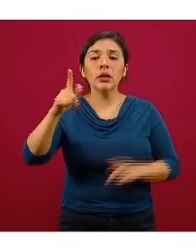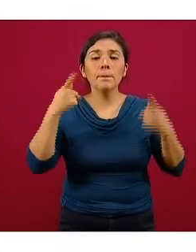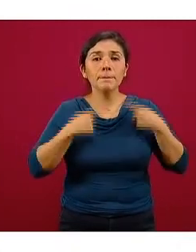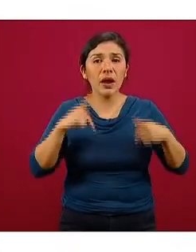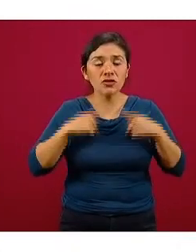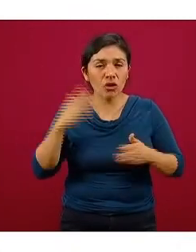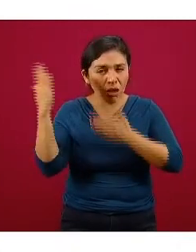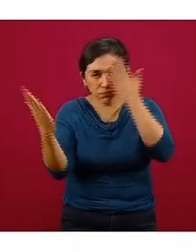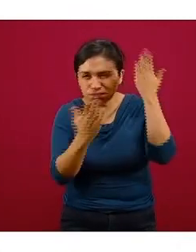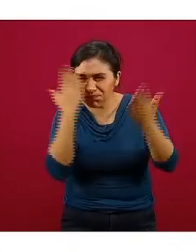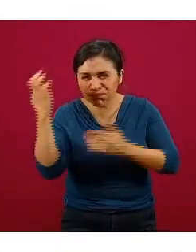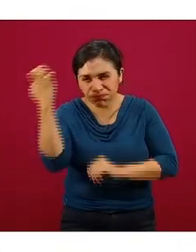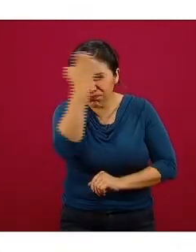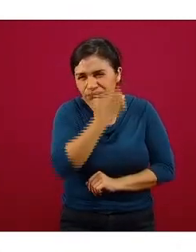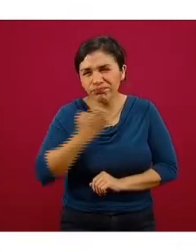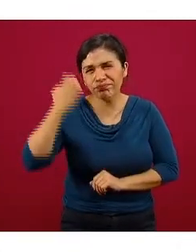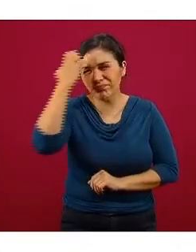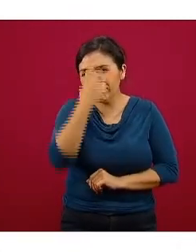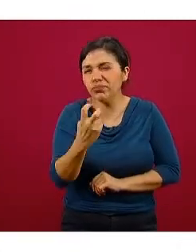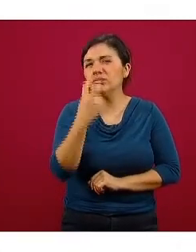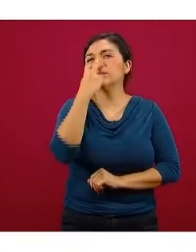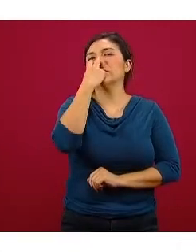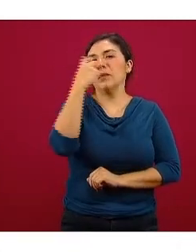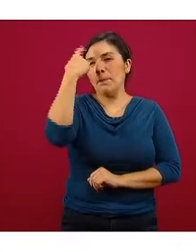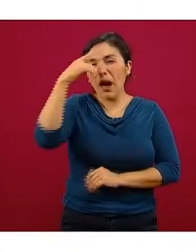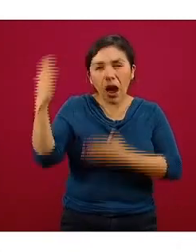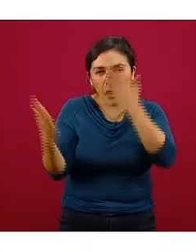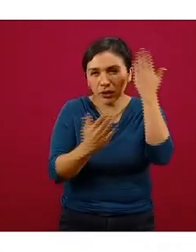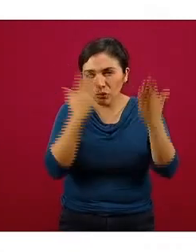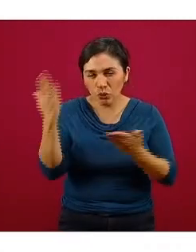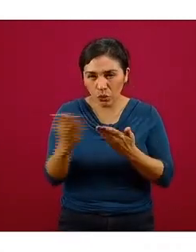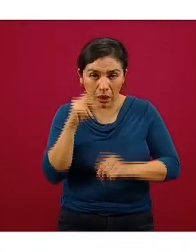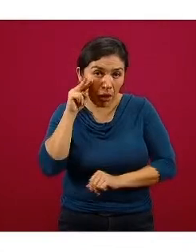465.867 las personas que ingresaron a protocolo